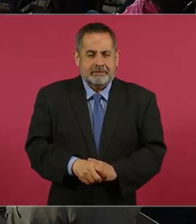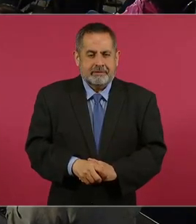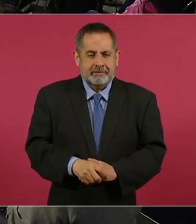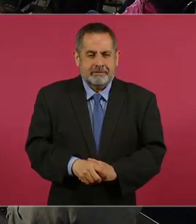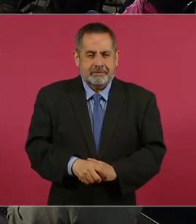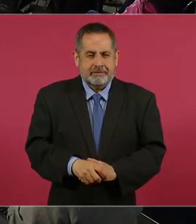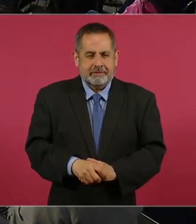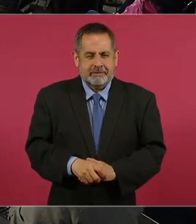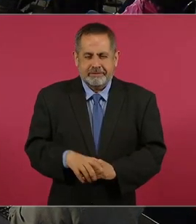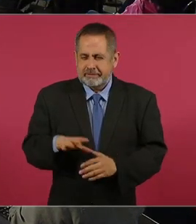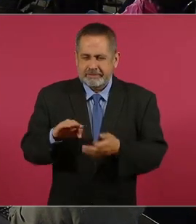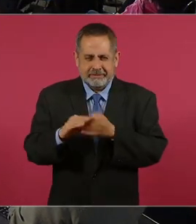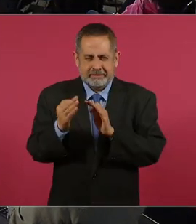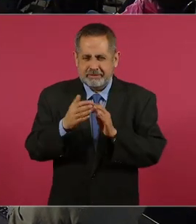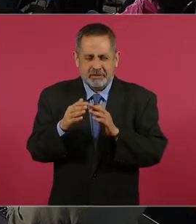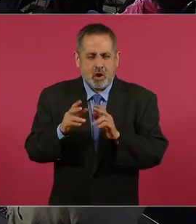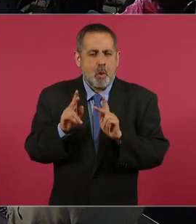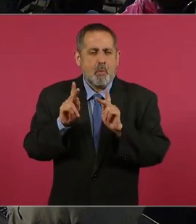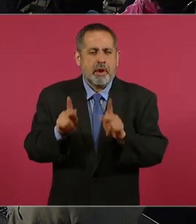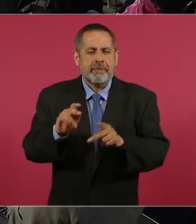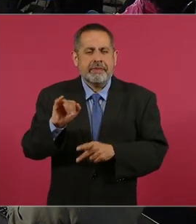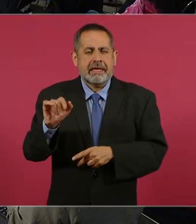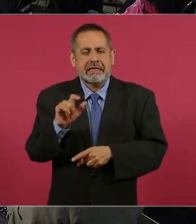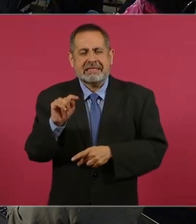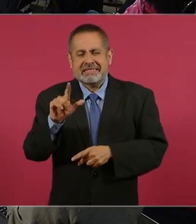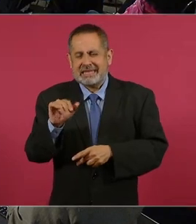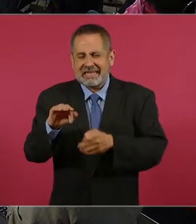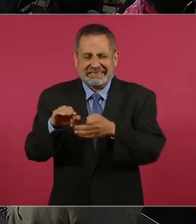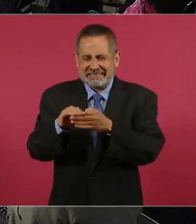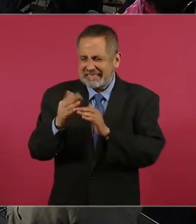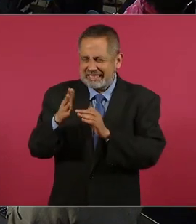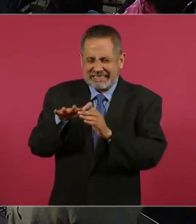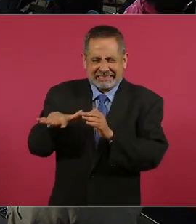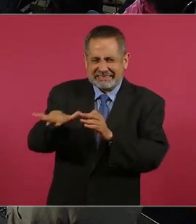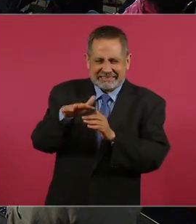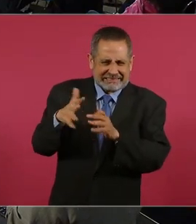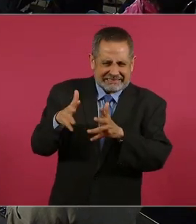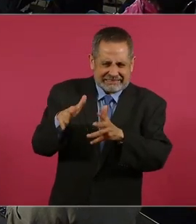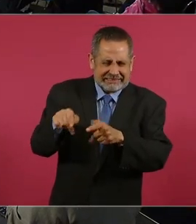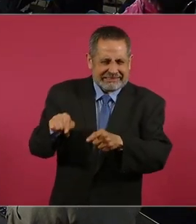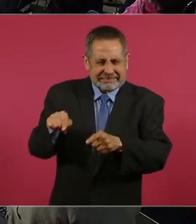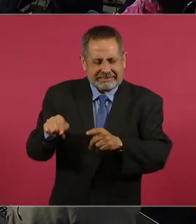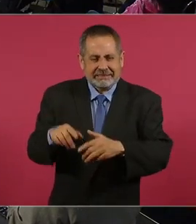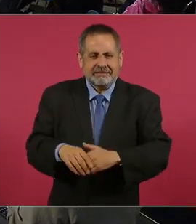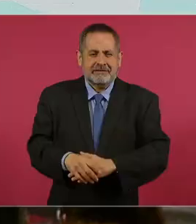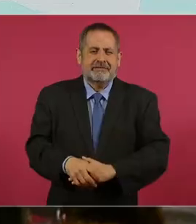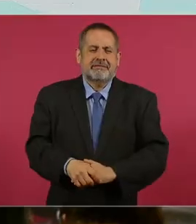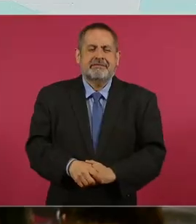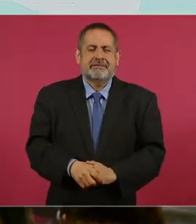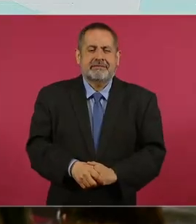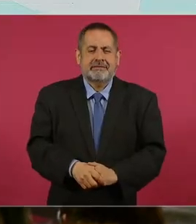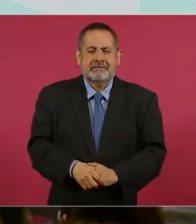Es por aquí, por Puente de Isla, esta zona, por aquí.